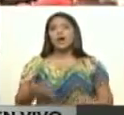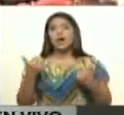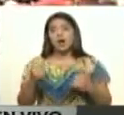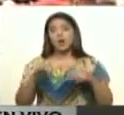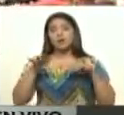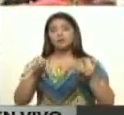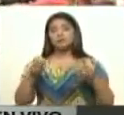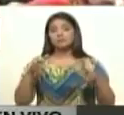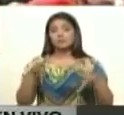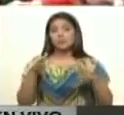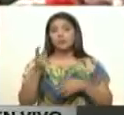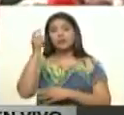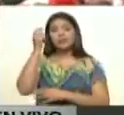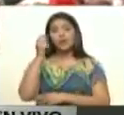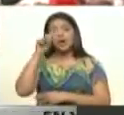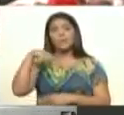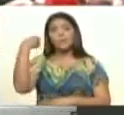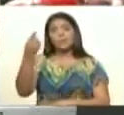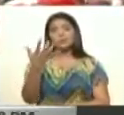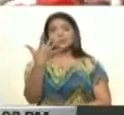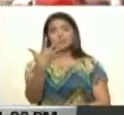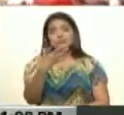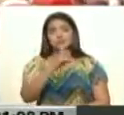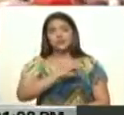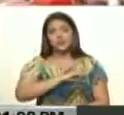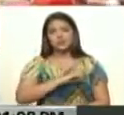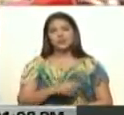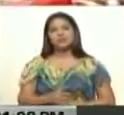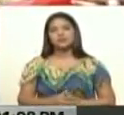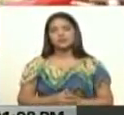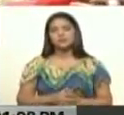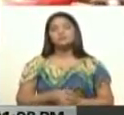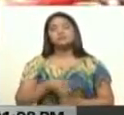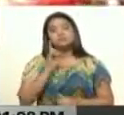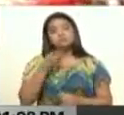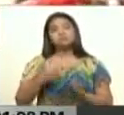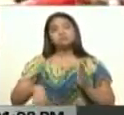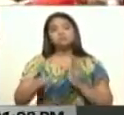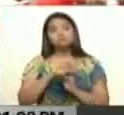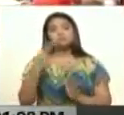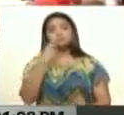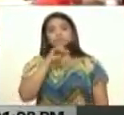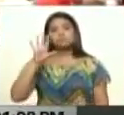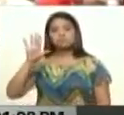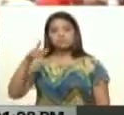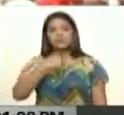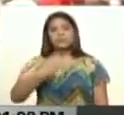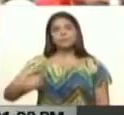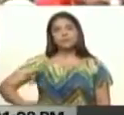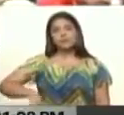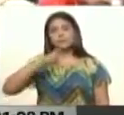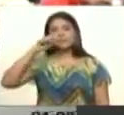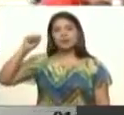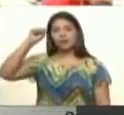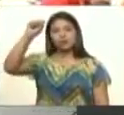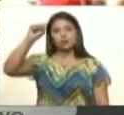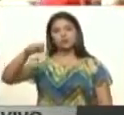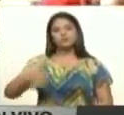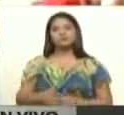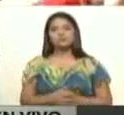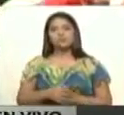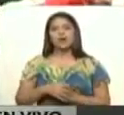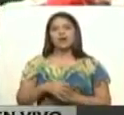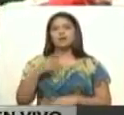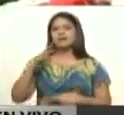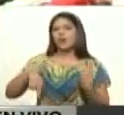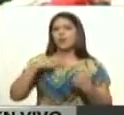poder legislativo el próximo 5 de enero. Asimismo, han ratificado su compromiso con el presidente de la República, Nicolás Maduro Moro, con la